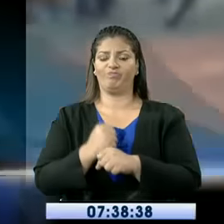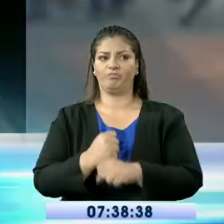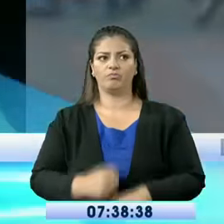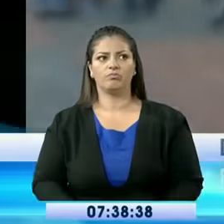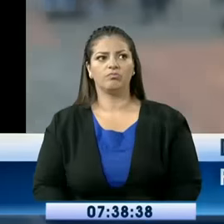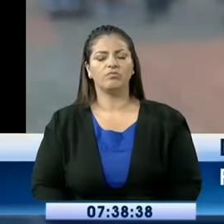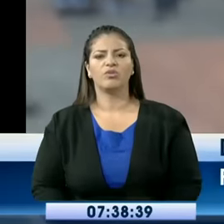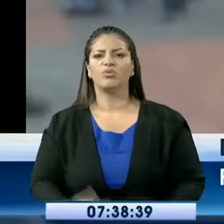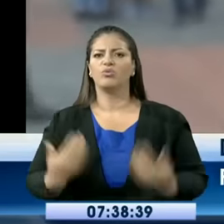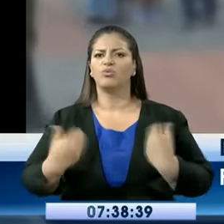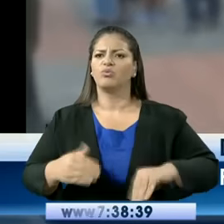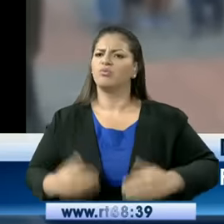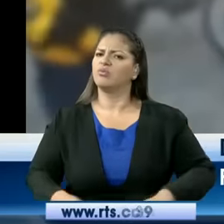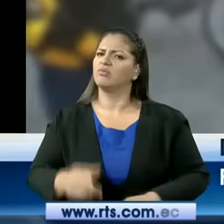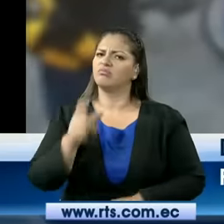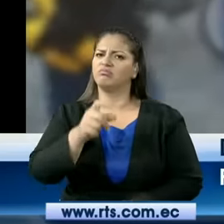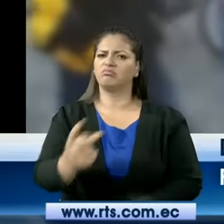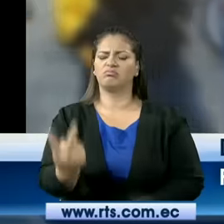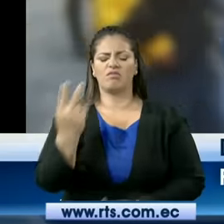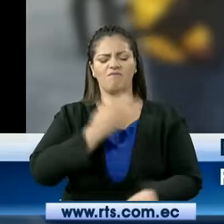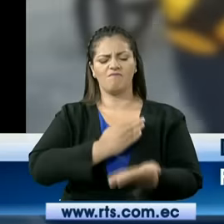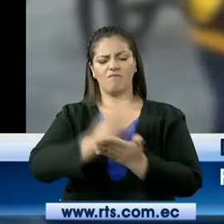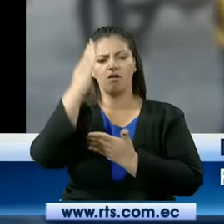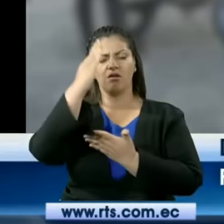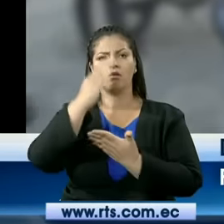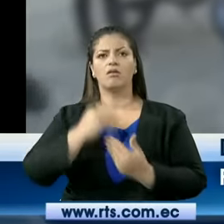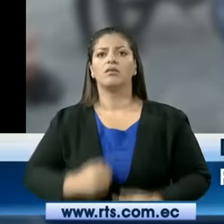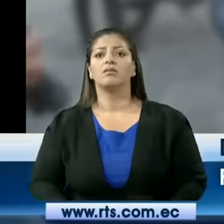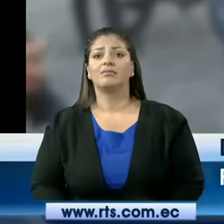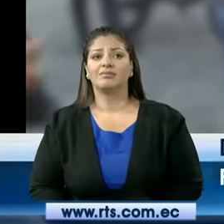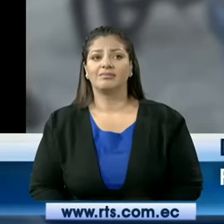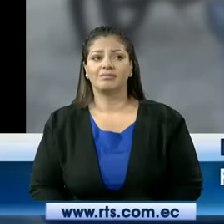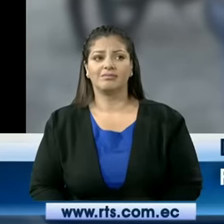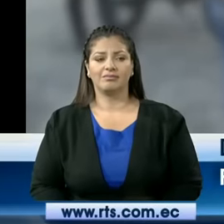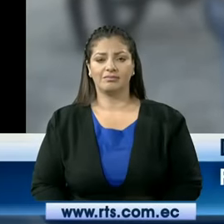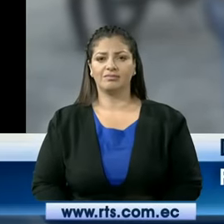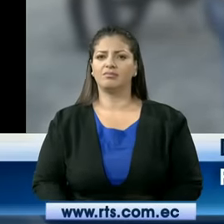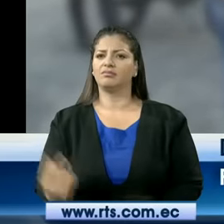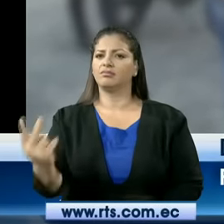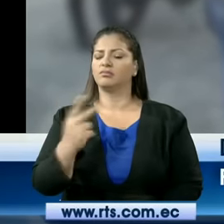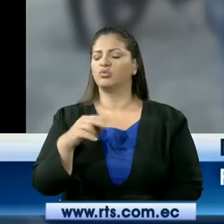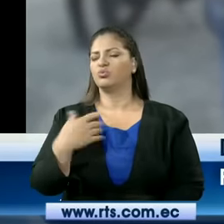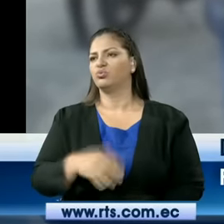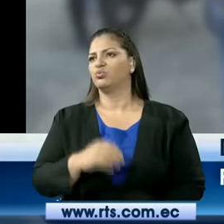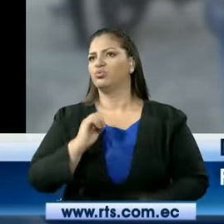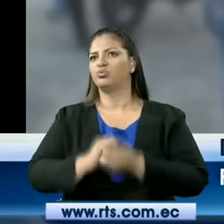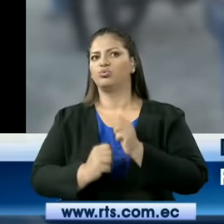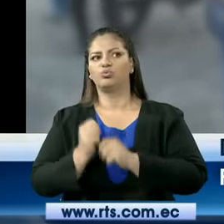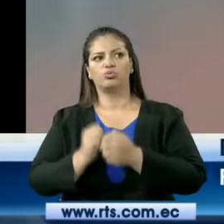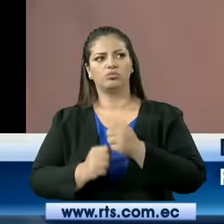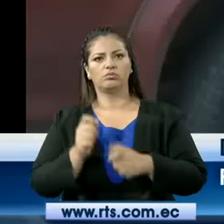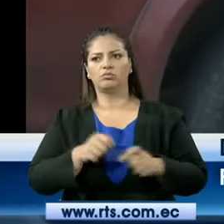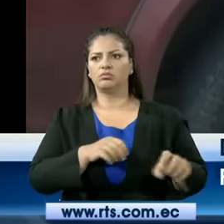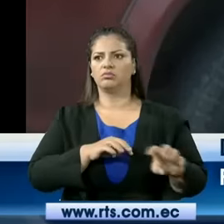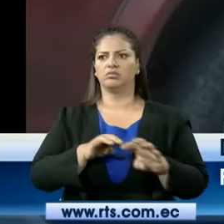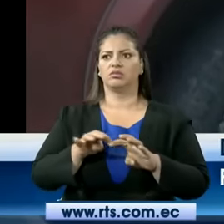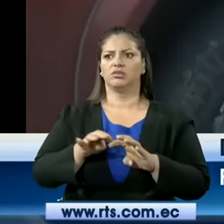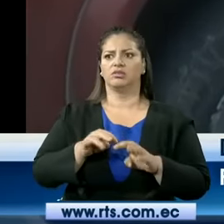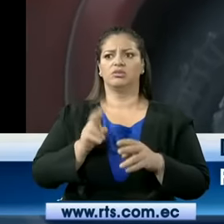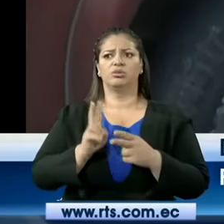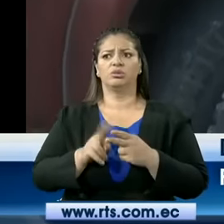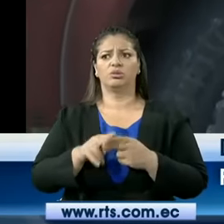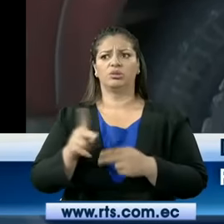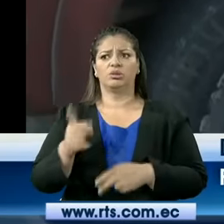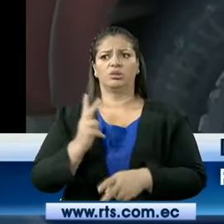de la ciudad sea limpiado, y así estas personas, quienes se presumen estaban causando caos y zozobra en los transeúntes, no vuelvan a